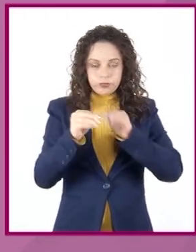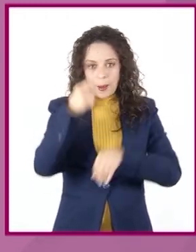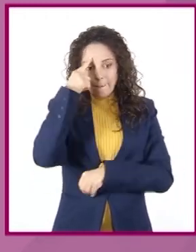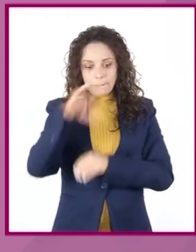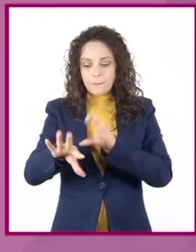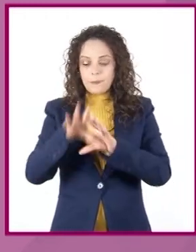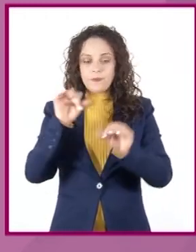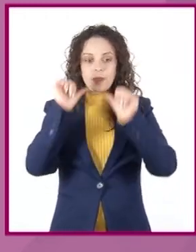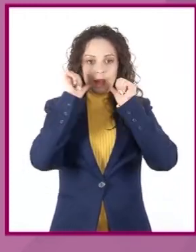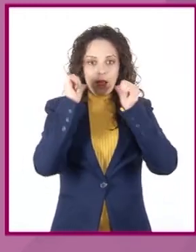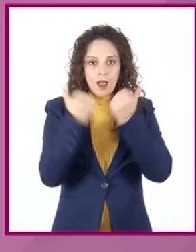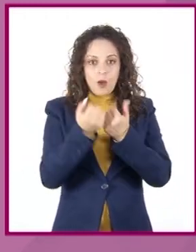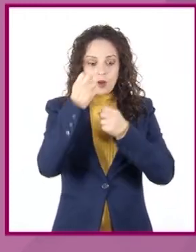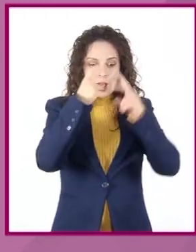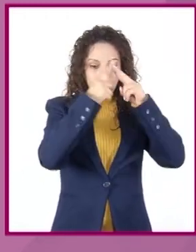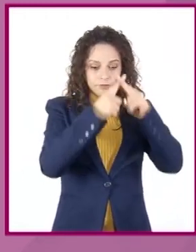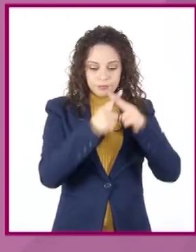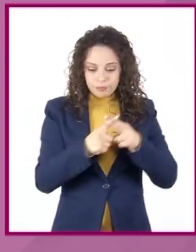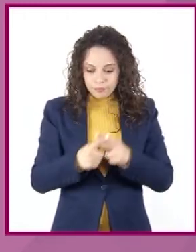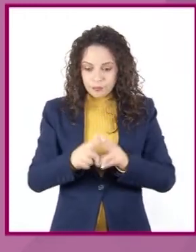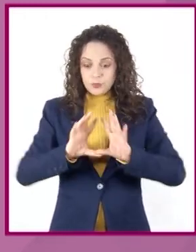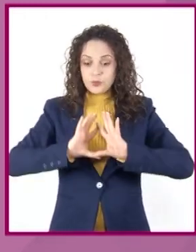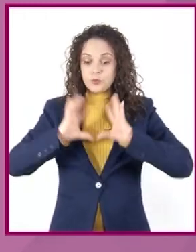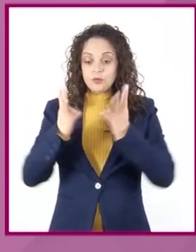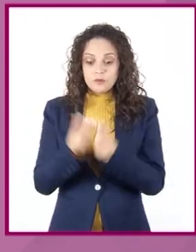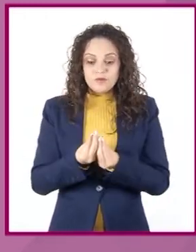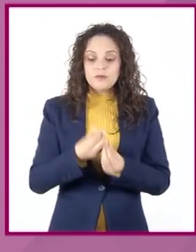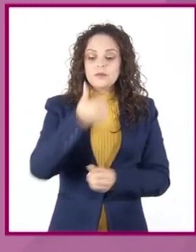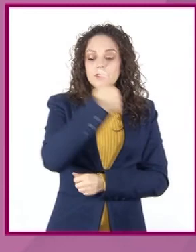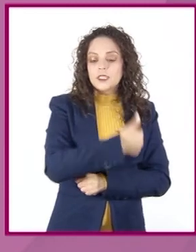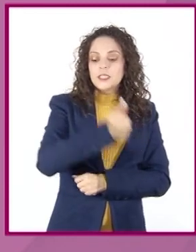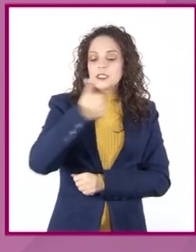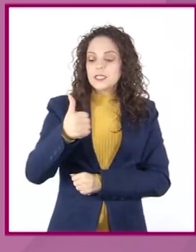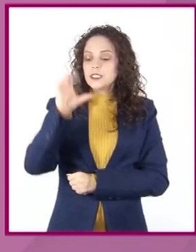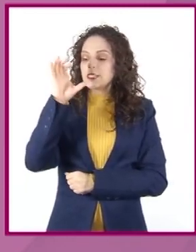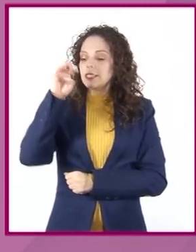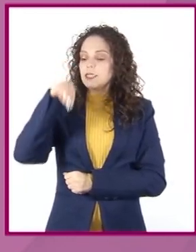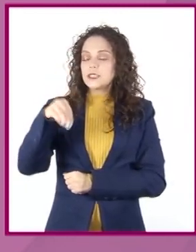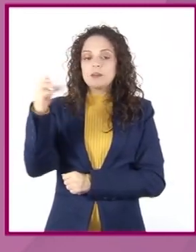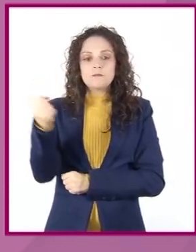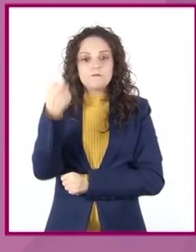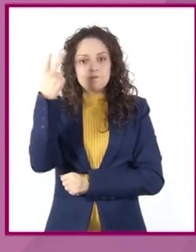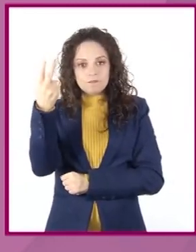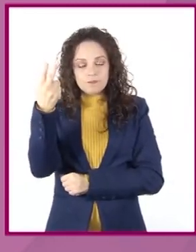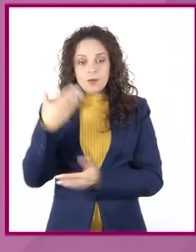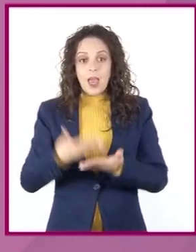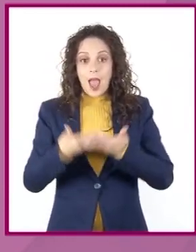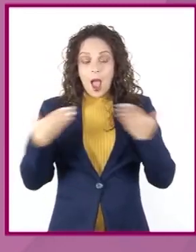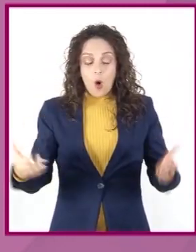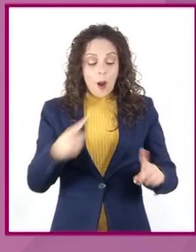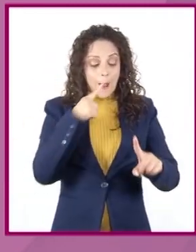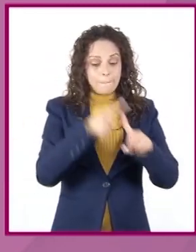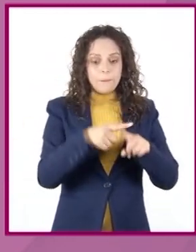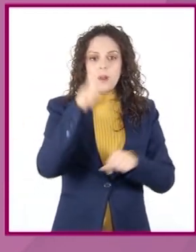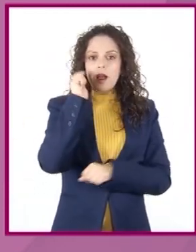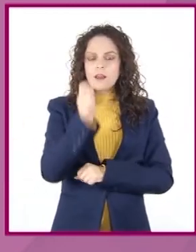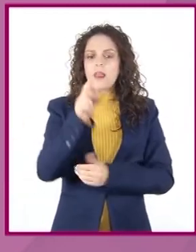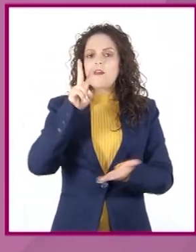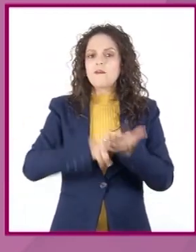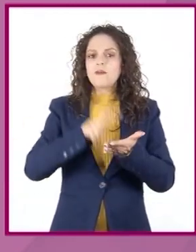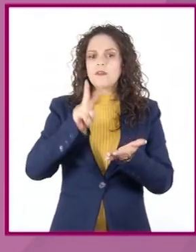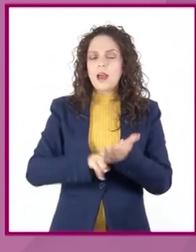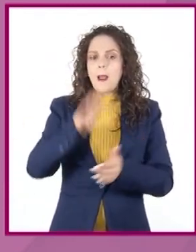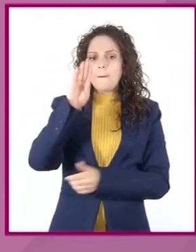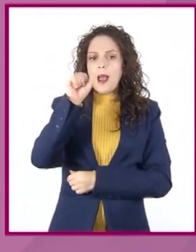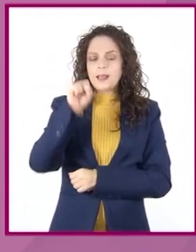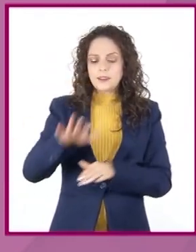El total es de 66 centímetros cuadrados. Ahora multiplicamos el valor del área de la base